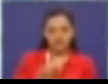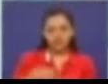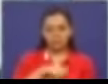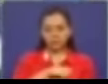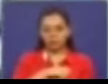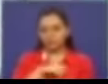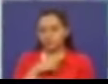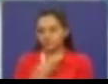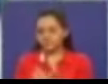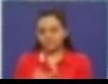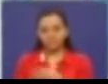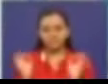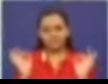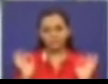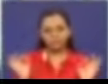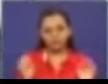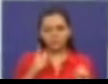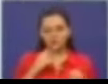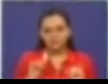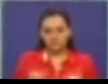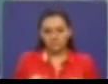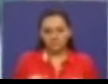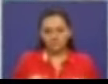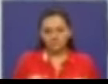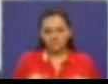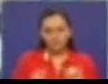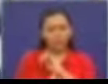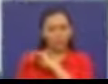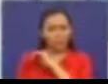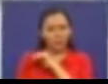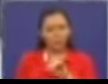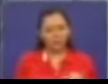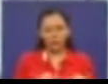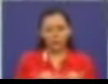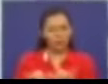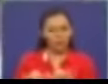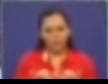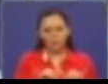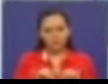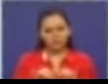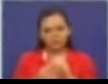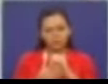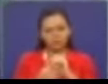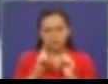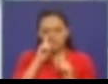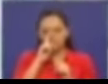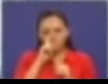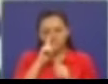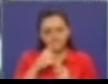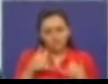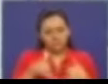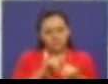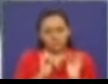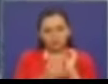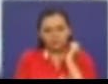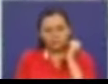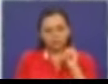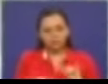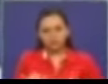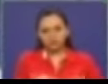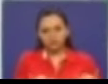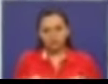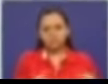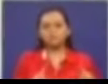¿cómo es posible que siga la incidencia de pobreza en los pueblos indígenas sea tan alta? Eso solo se explica, no como dice